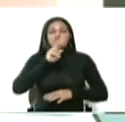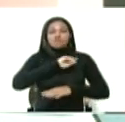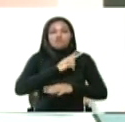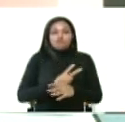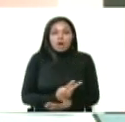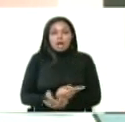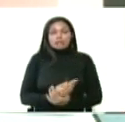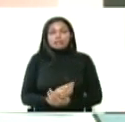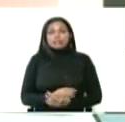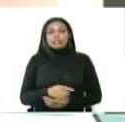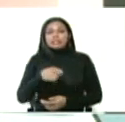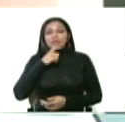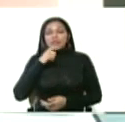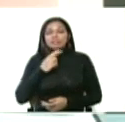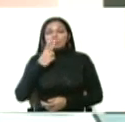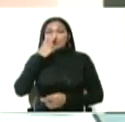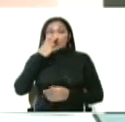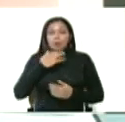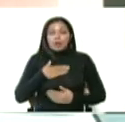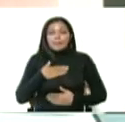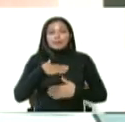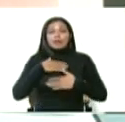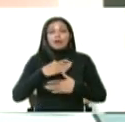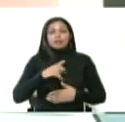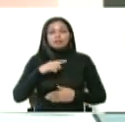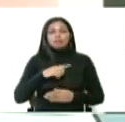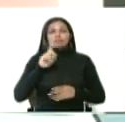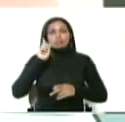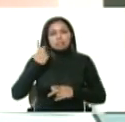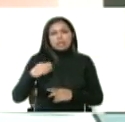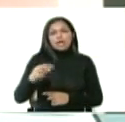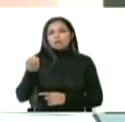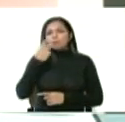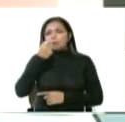leve y está cumpliendo su tratamiento.